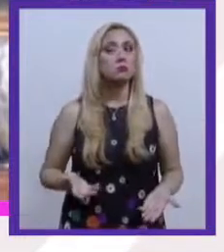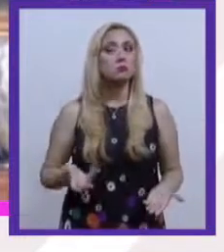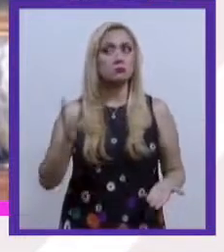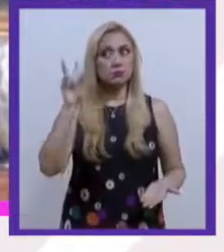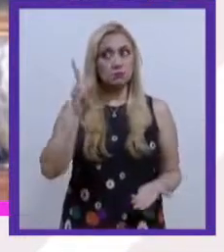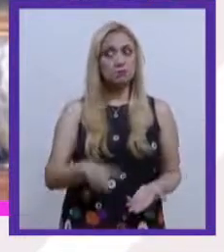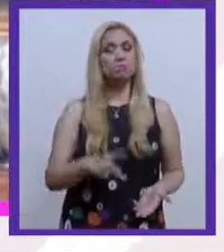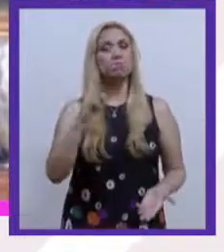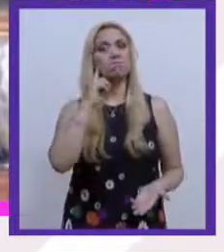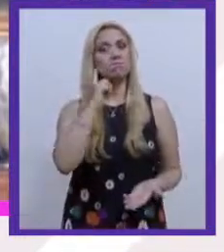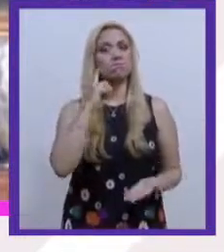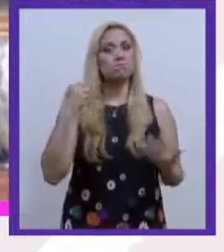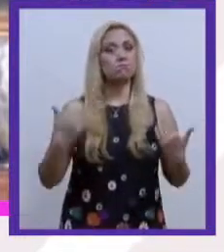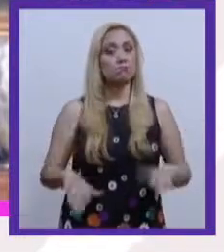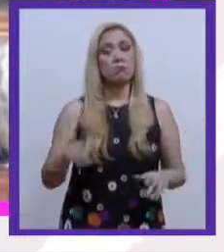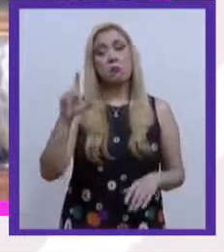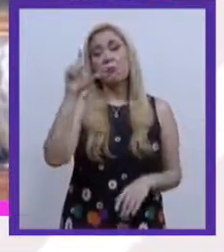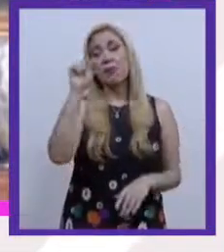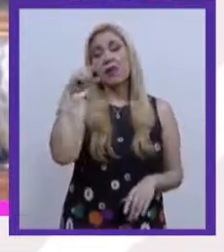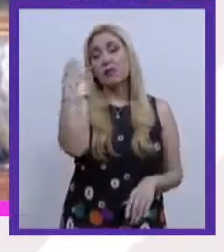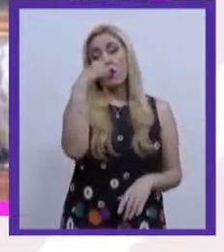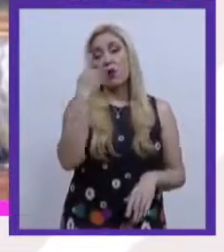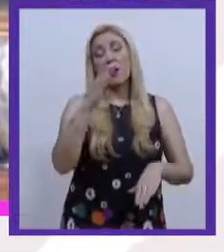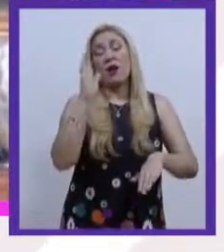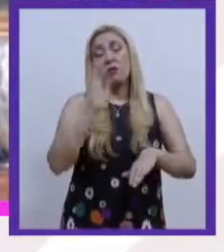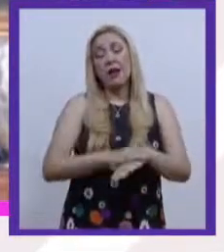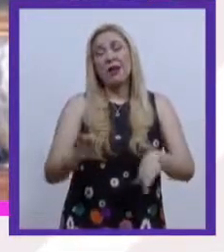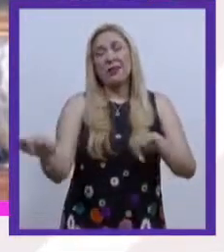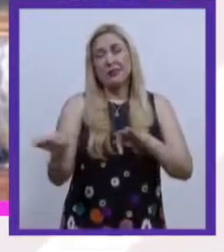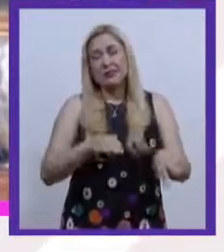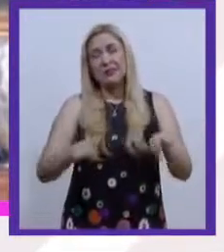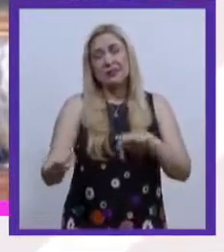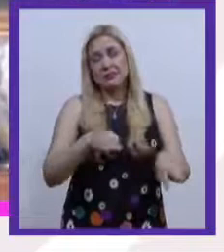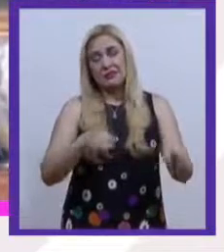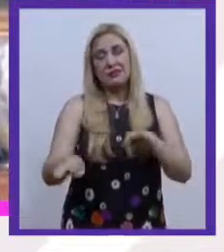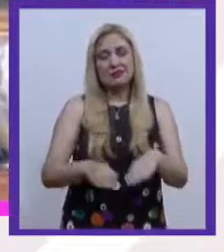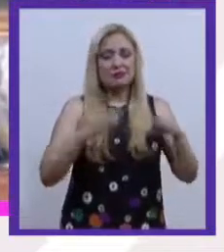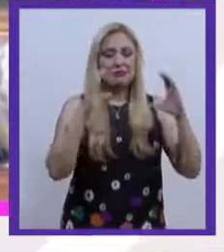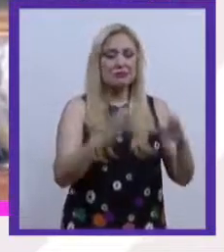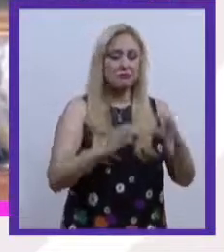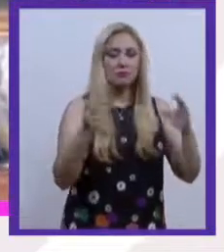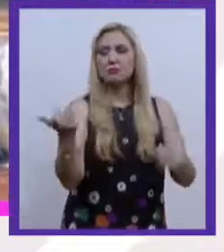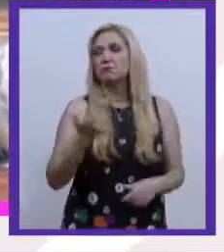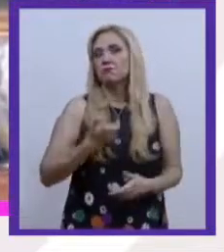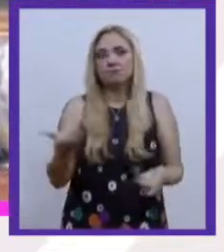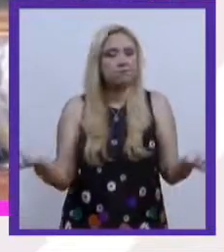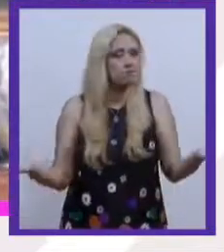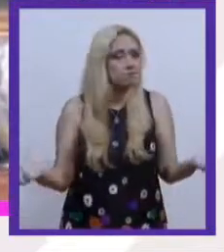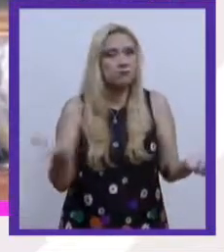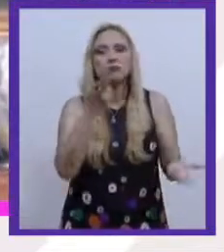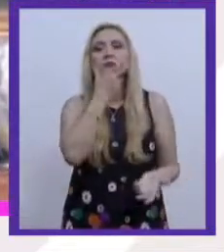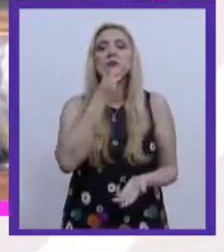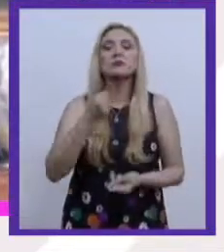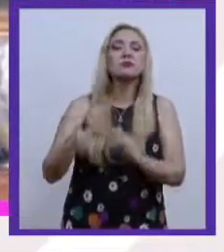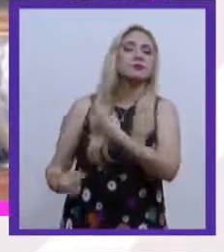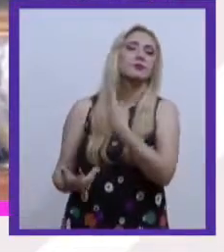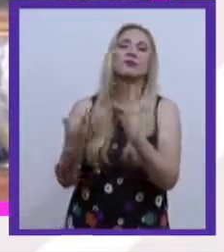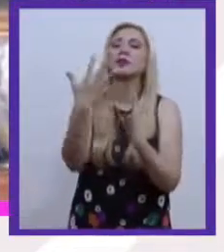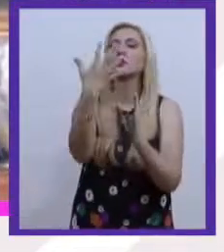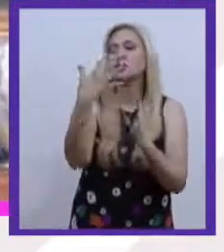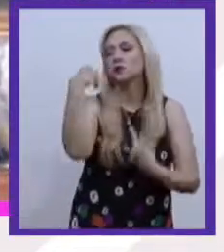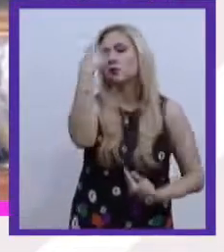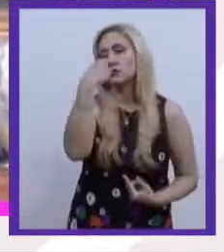hay un incremento en 20 horas de trabajo no pagado para las mujeres, mientras que el efecto en los hombres es de 5